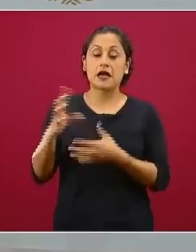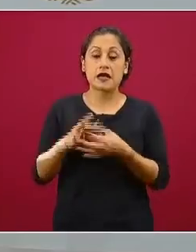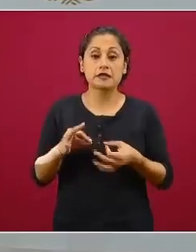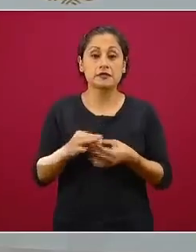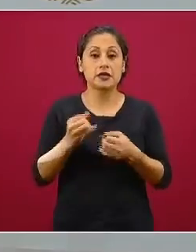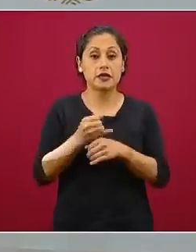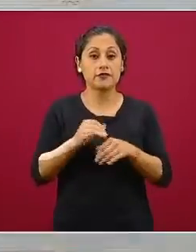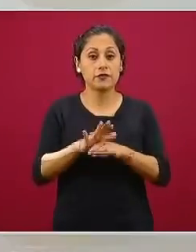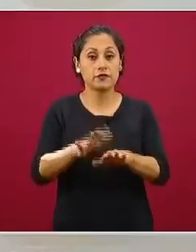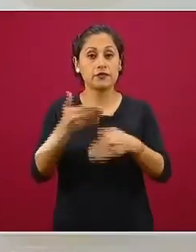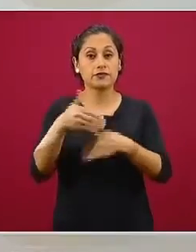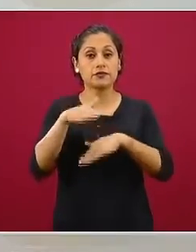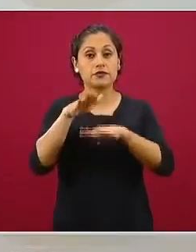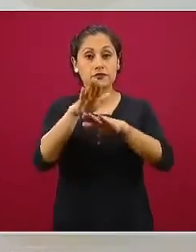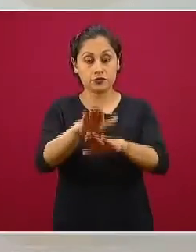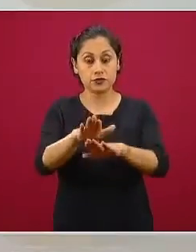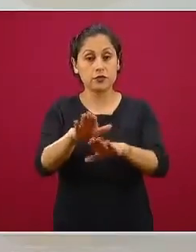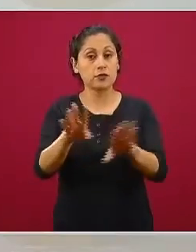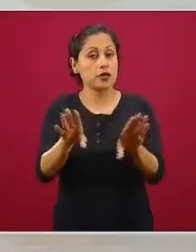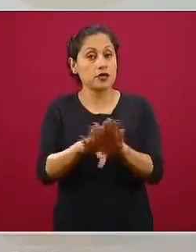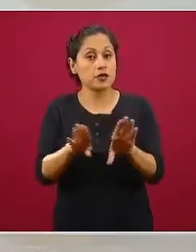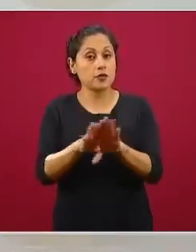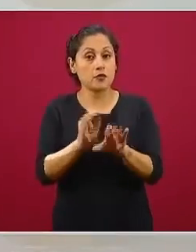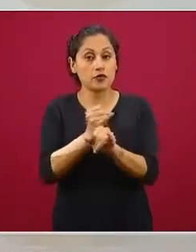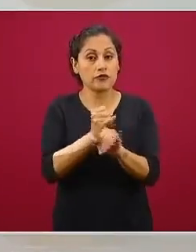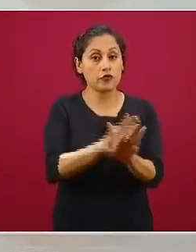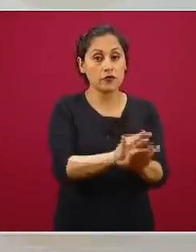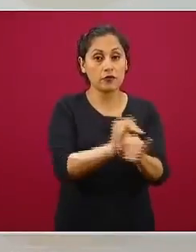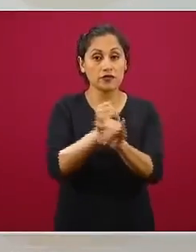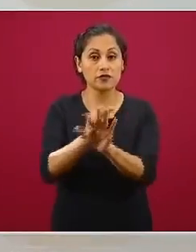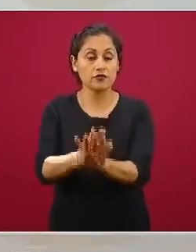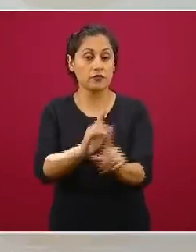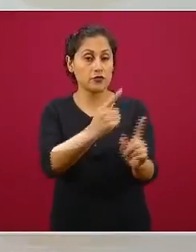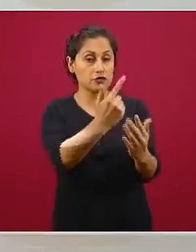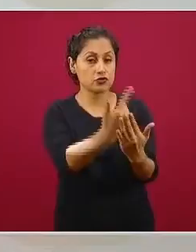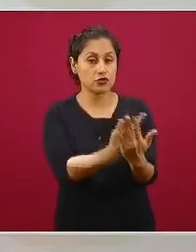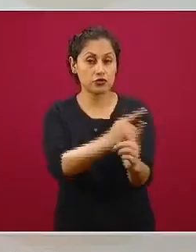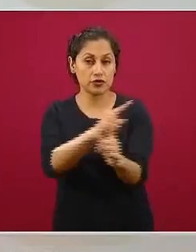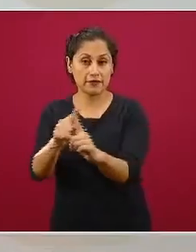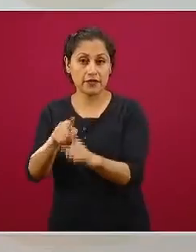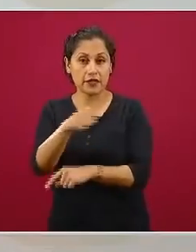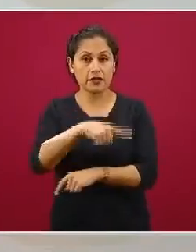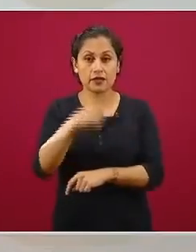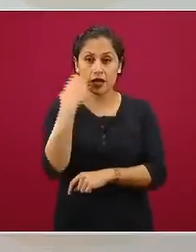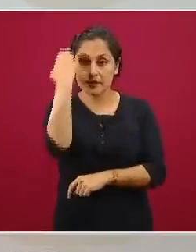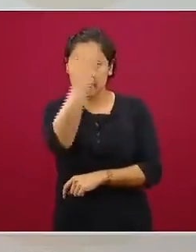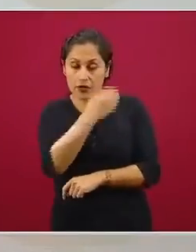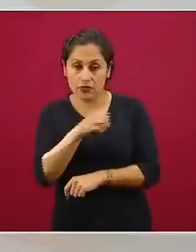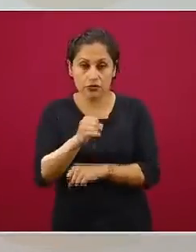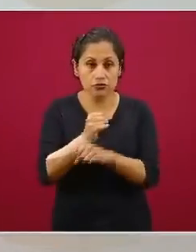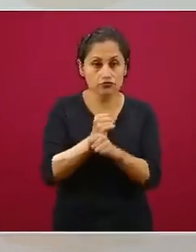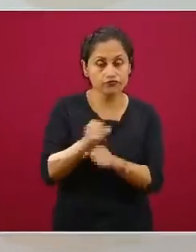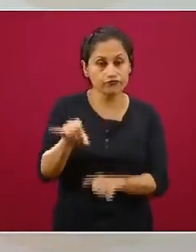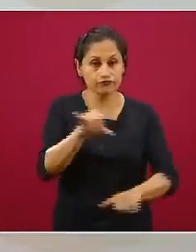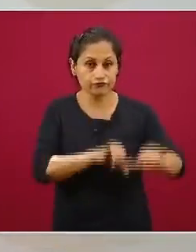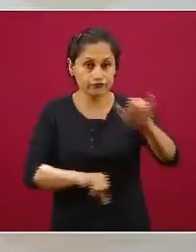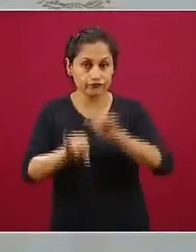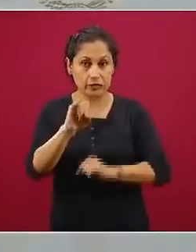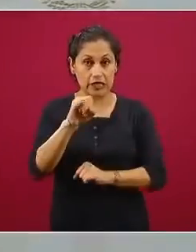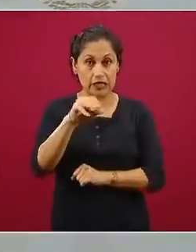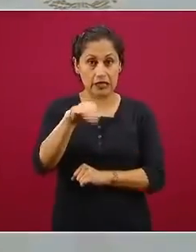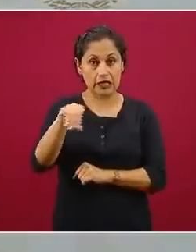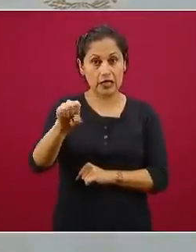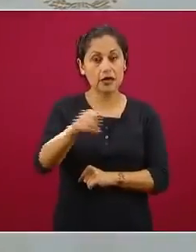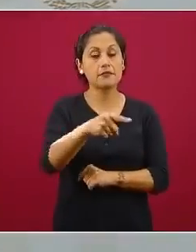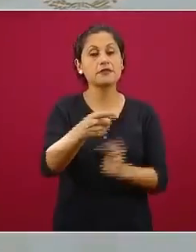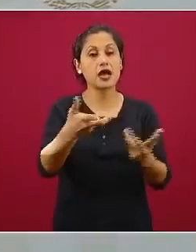de integración de los datos y de las confirmaciones por laboratorio, cómo ocurre en el Seguro Social y algunos